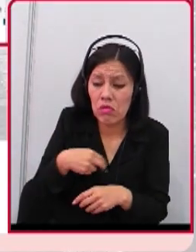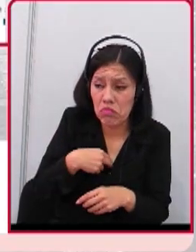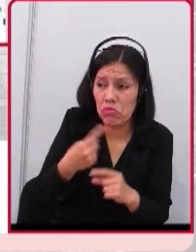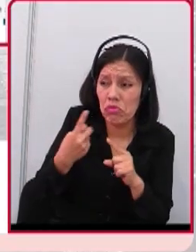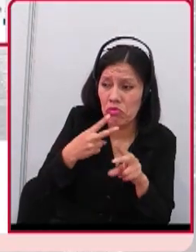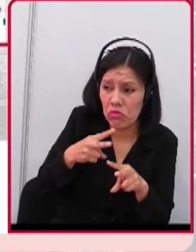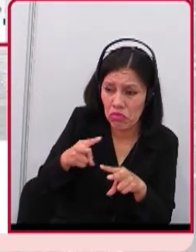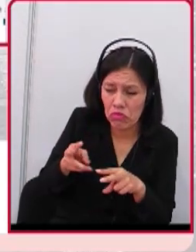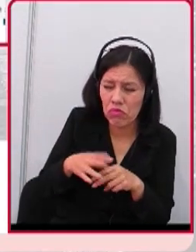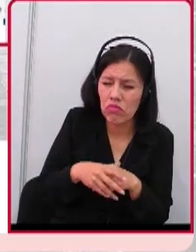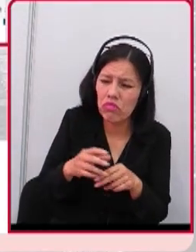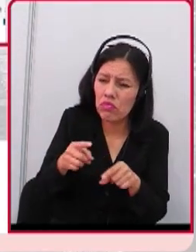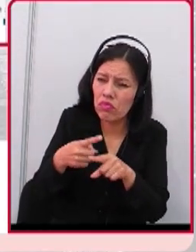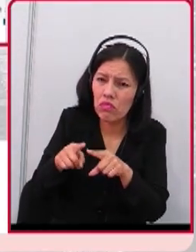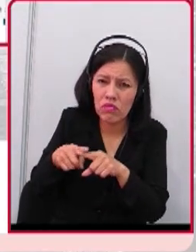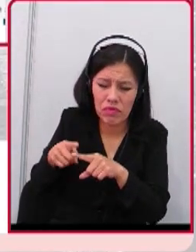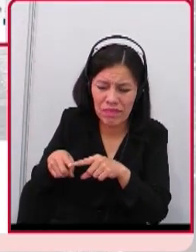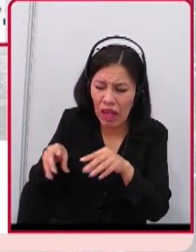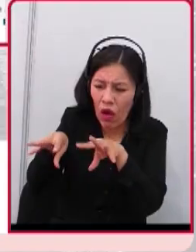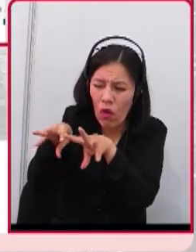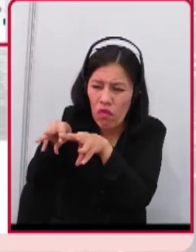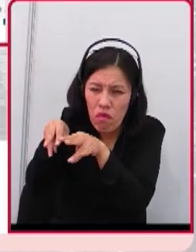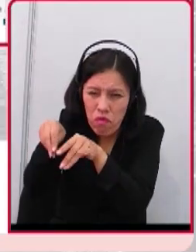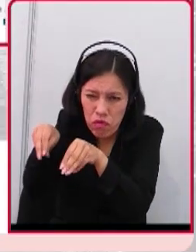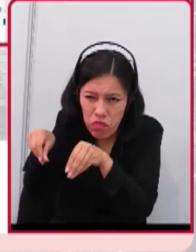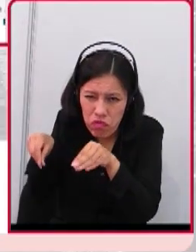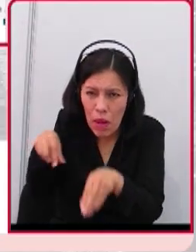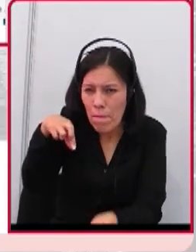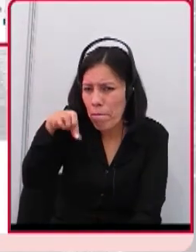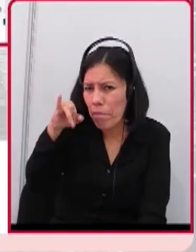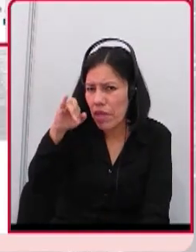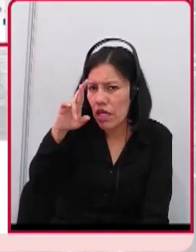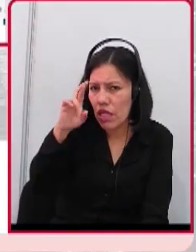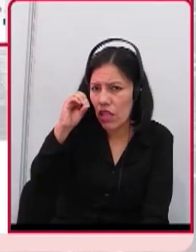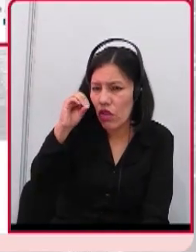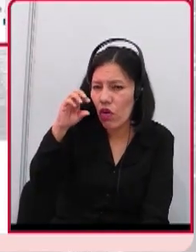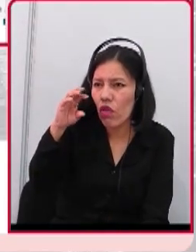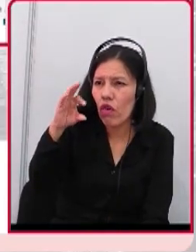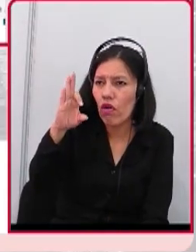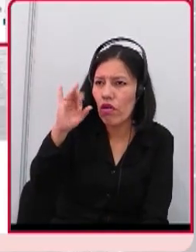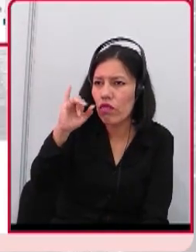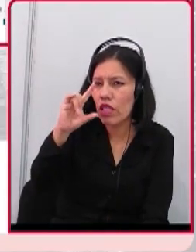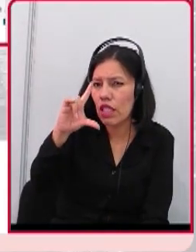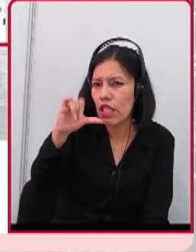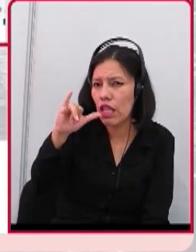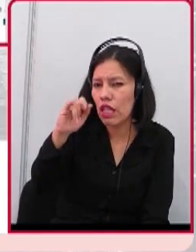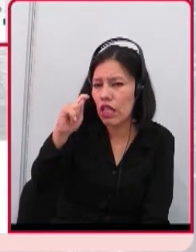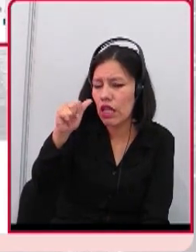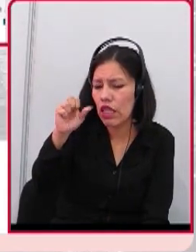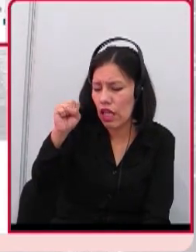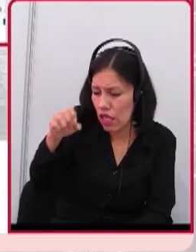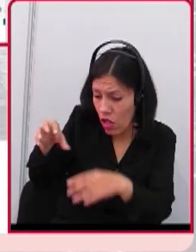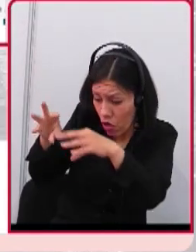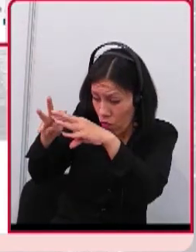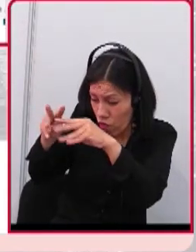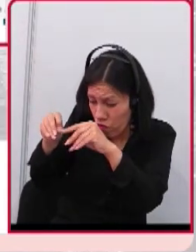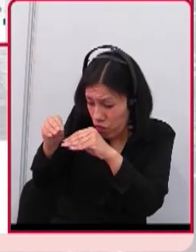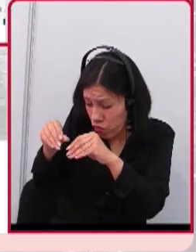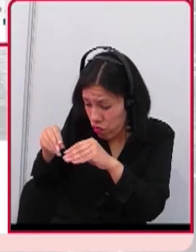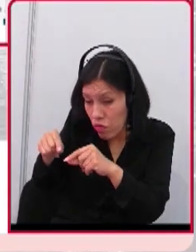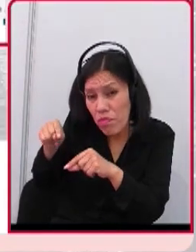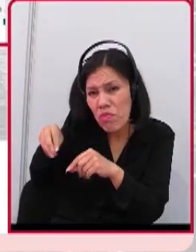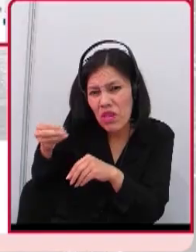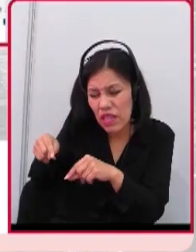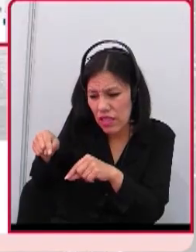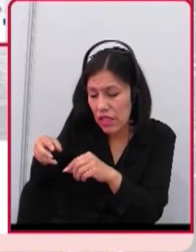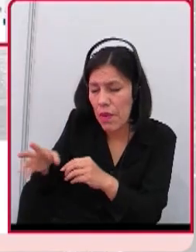estas arcillas, que son las pirofilitas, que nos están demostrando la de alteración de un poco más, de más temperatura en